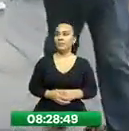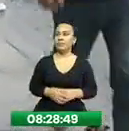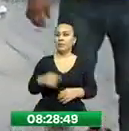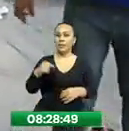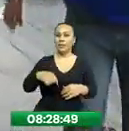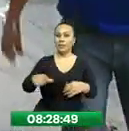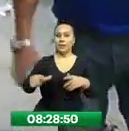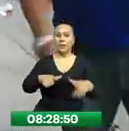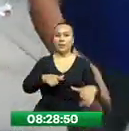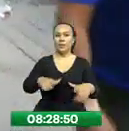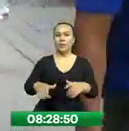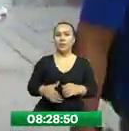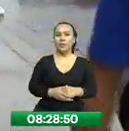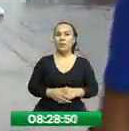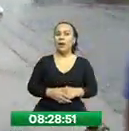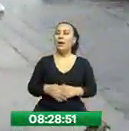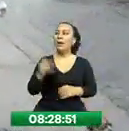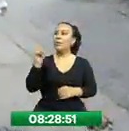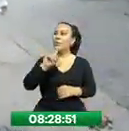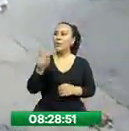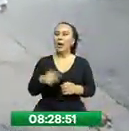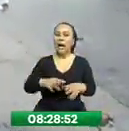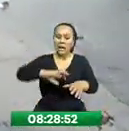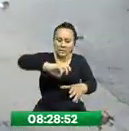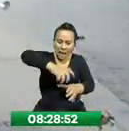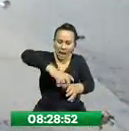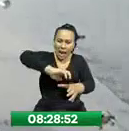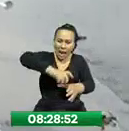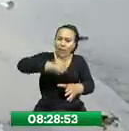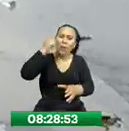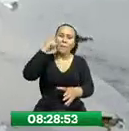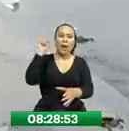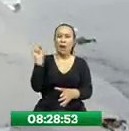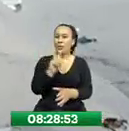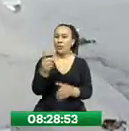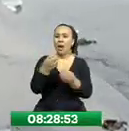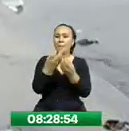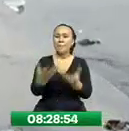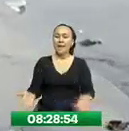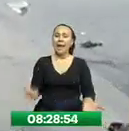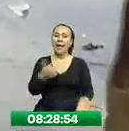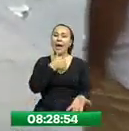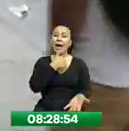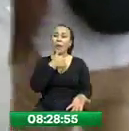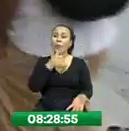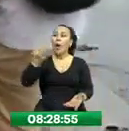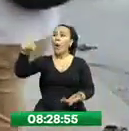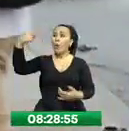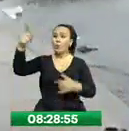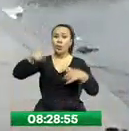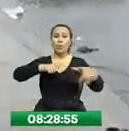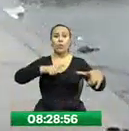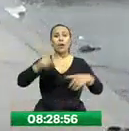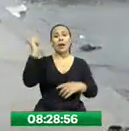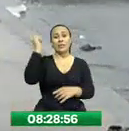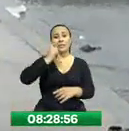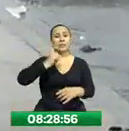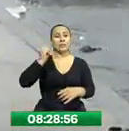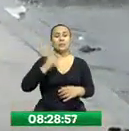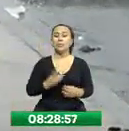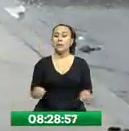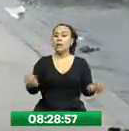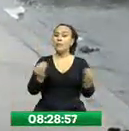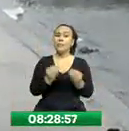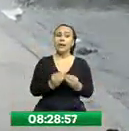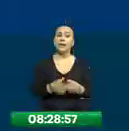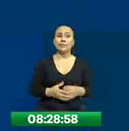puedan cerrar, bloquear y que no siga desperdiciándose el agua. Agua que en otro cantón claman por tener en